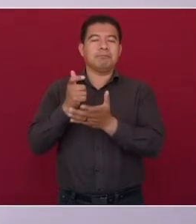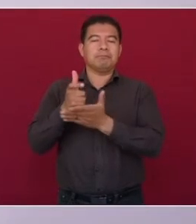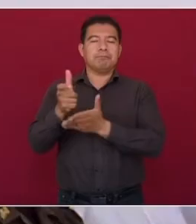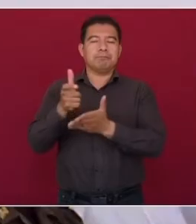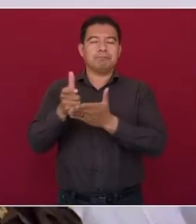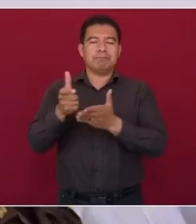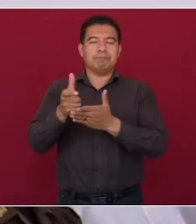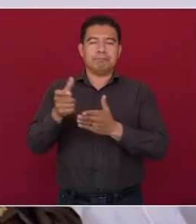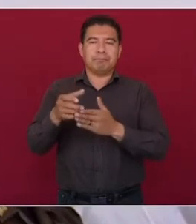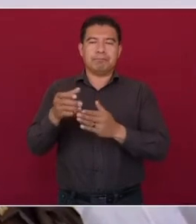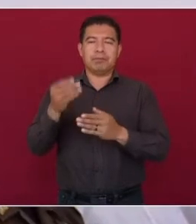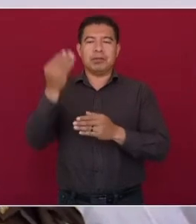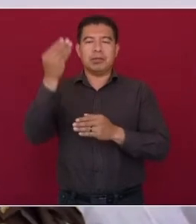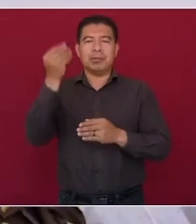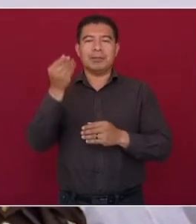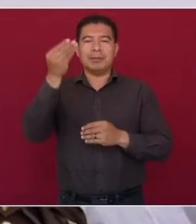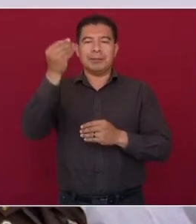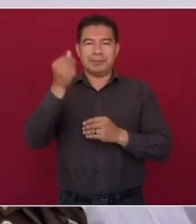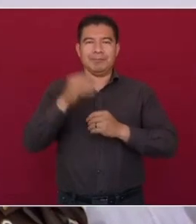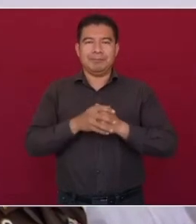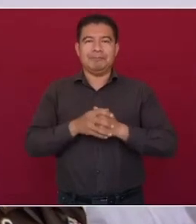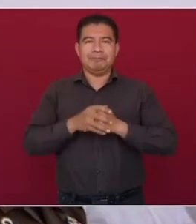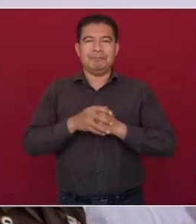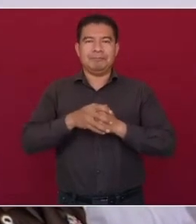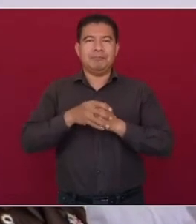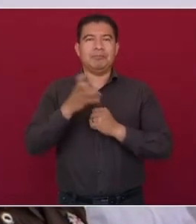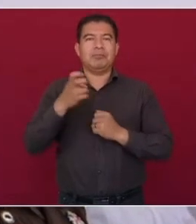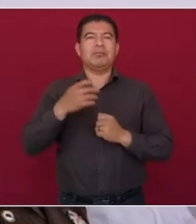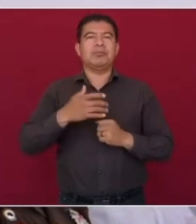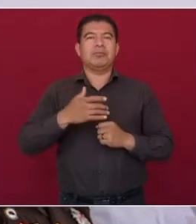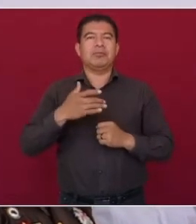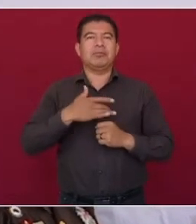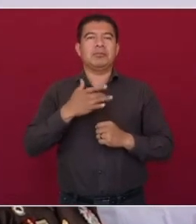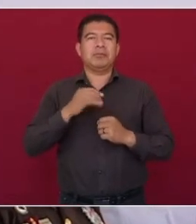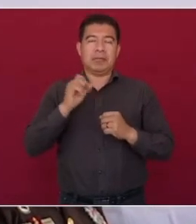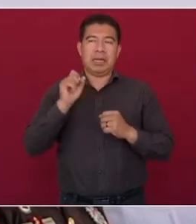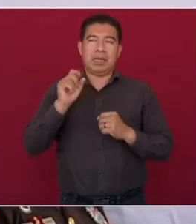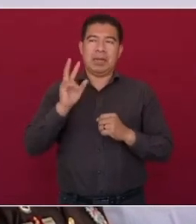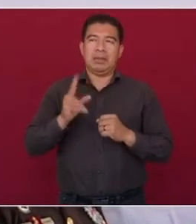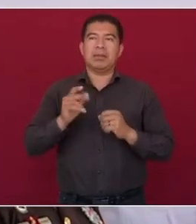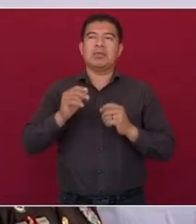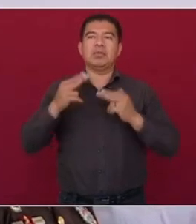una pensión, y también es muy humano poder